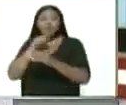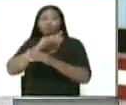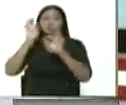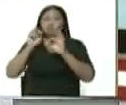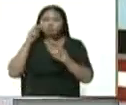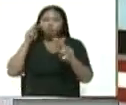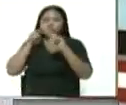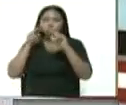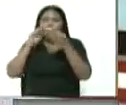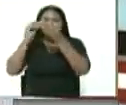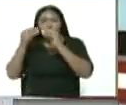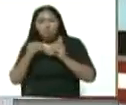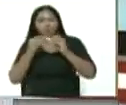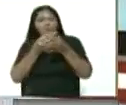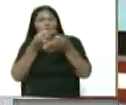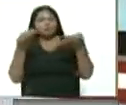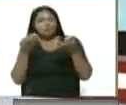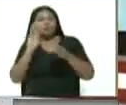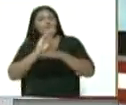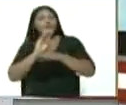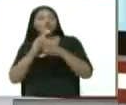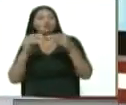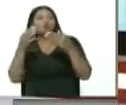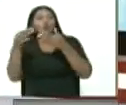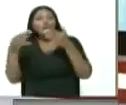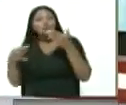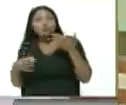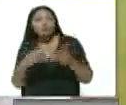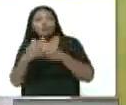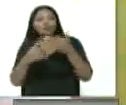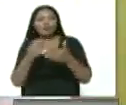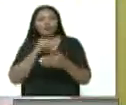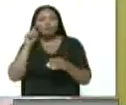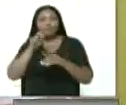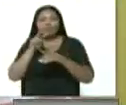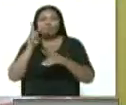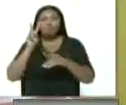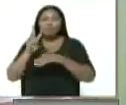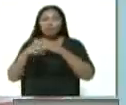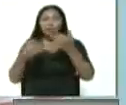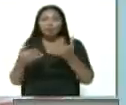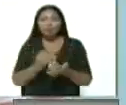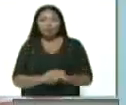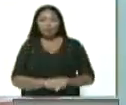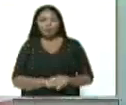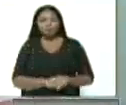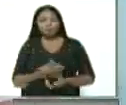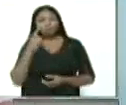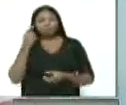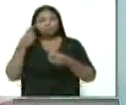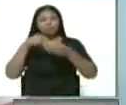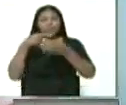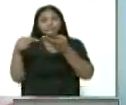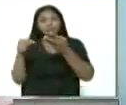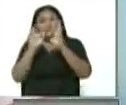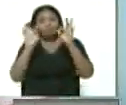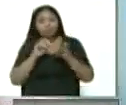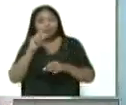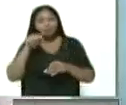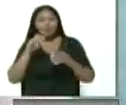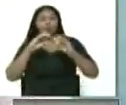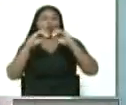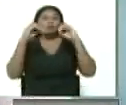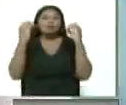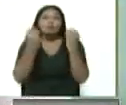ver impecable cuidando todos los detalles desde todos los puntos de vista inclusive en las distintas fases que tiene la organización